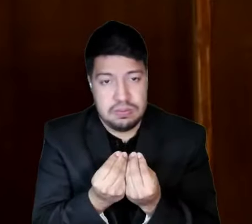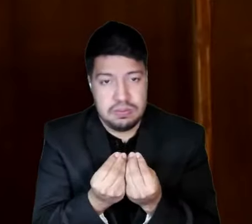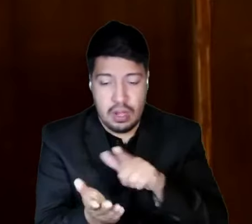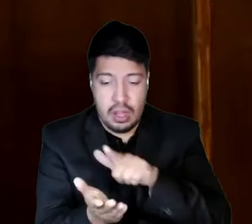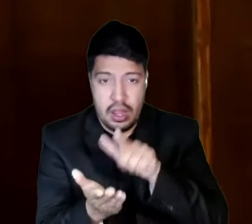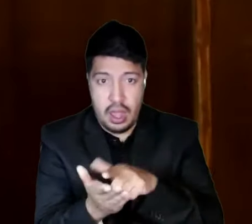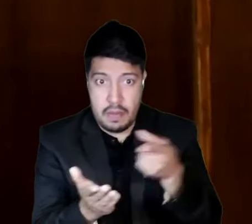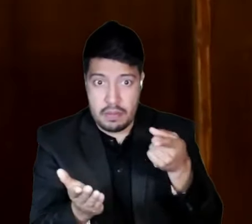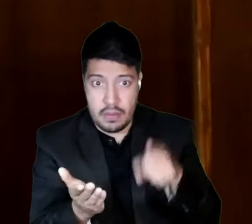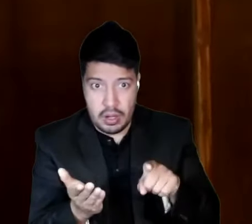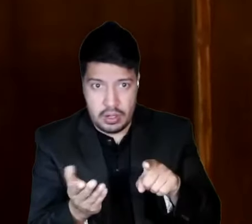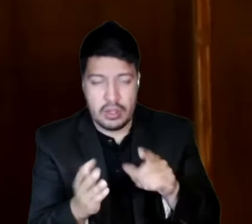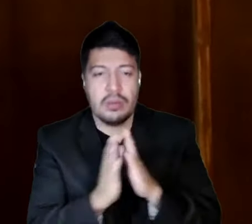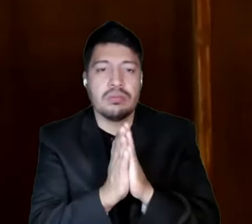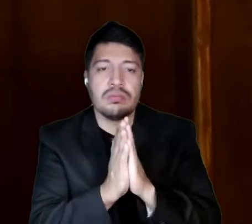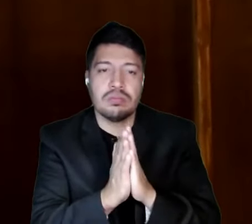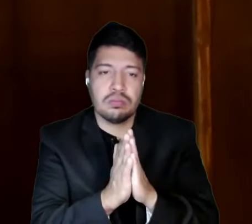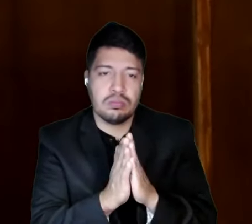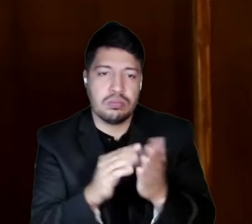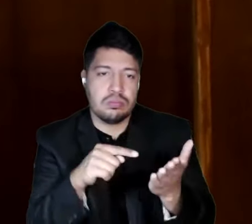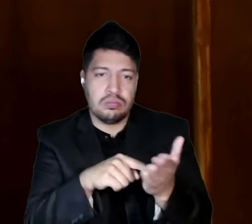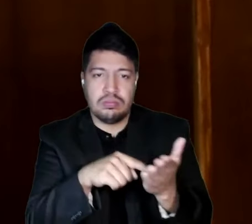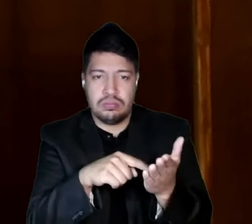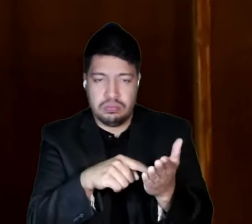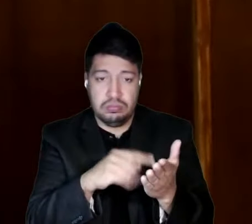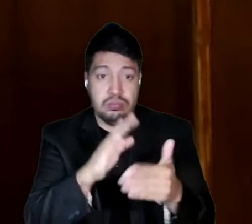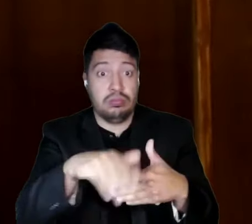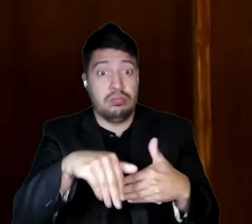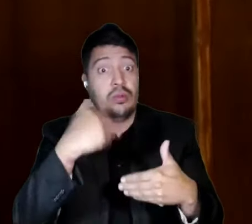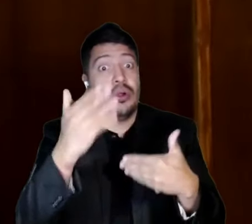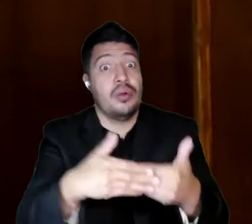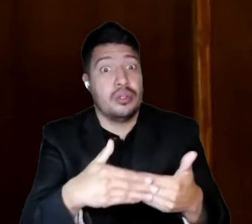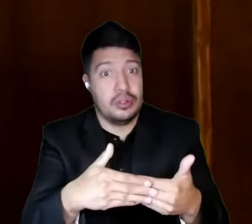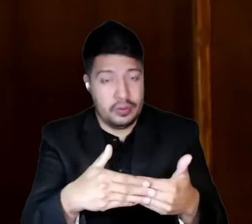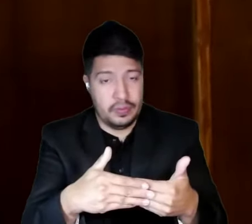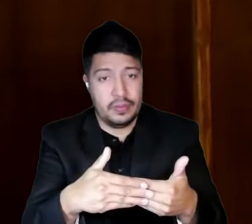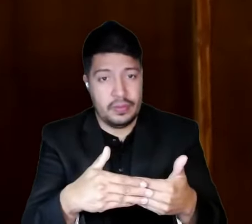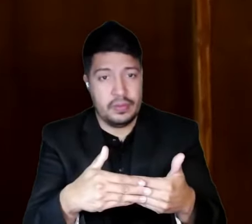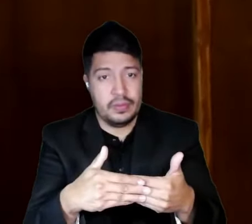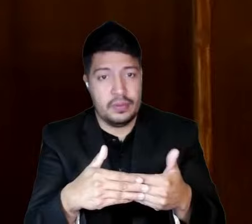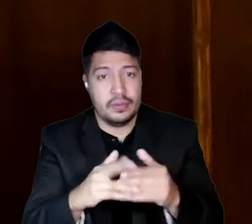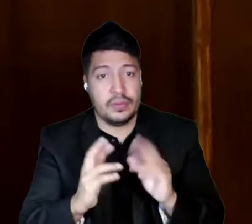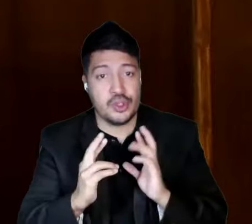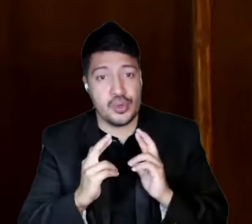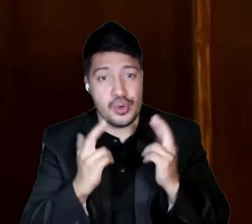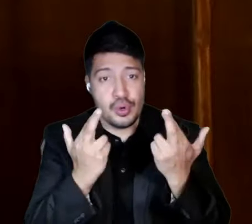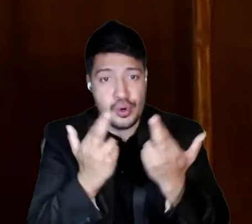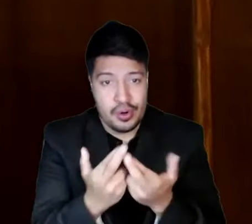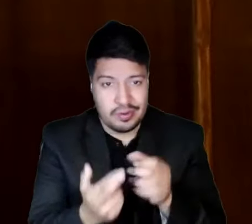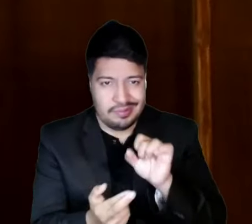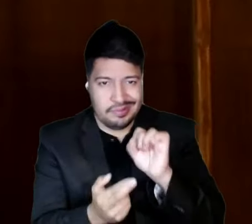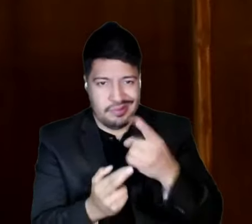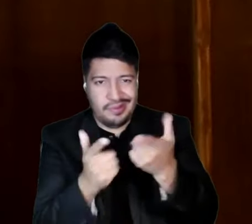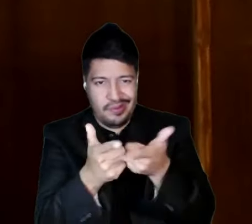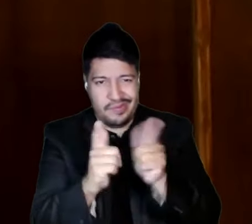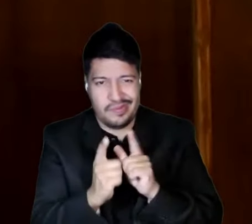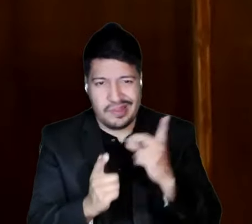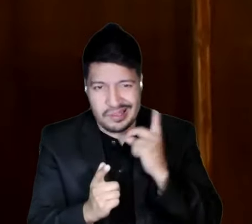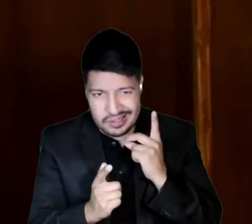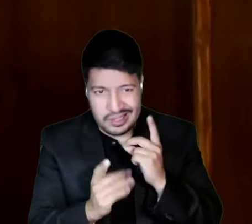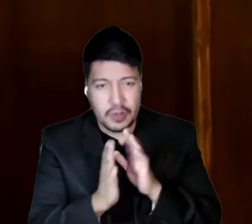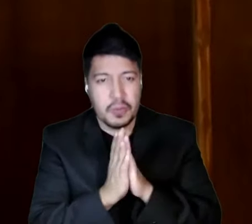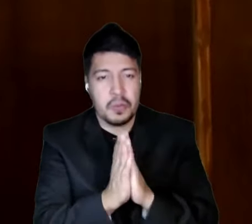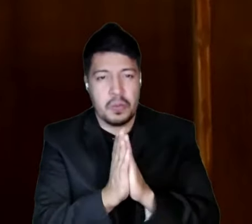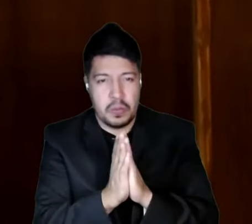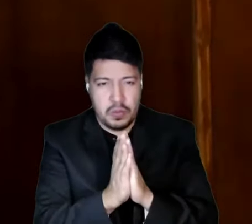favorecieran lo necesario para que en la próxima sesión plenaria de la 61 atura estuviera en aptitud de atenderlo señalado en el